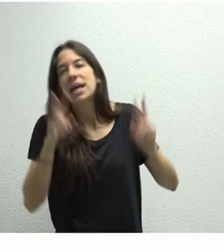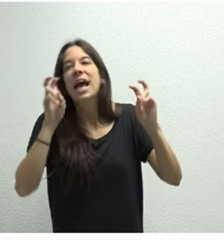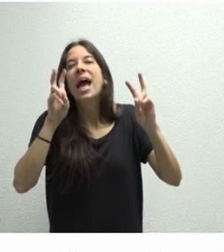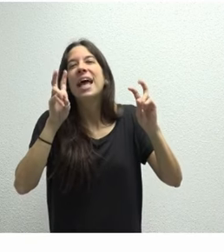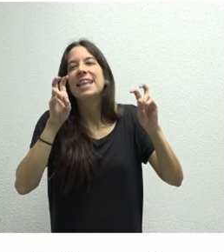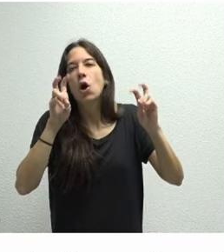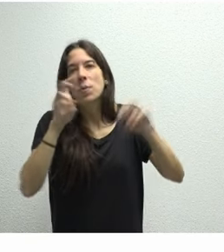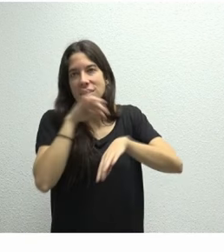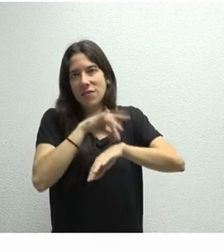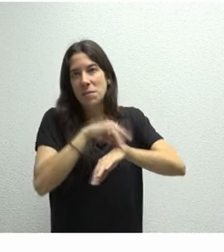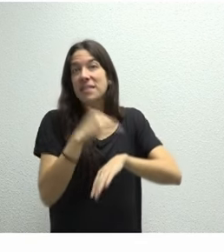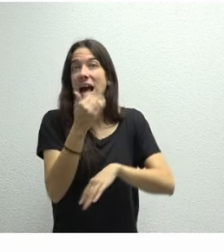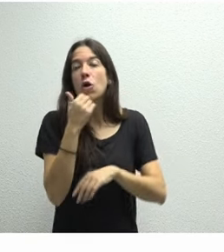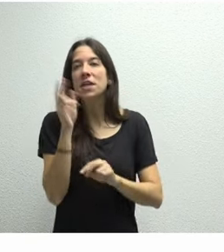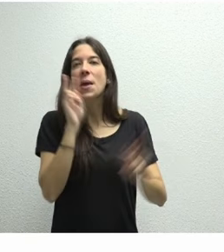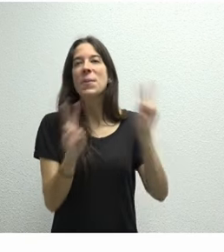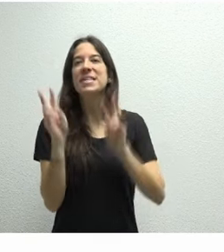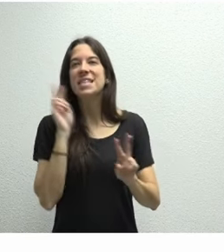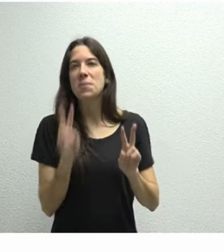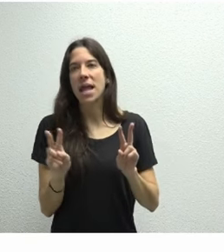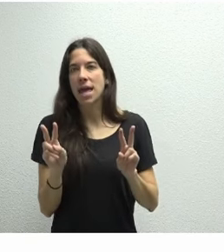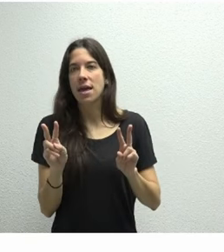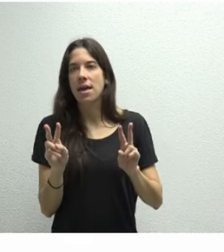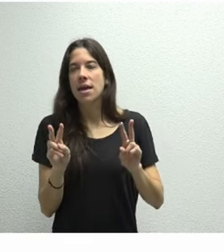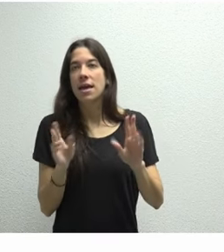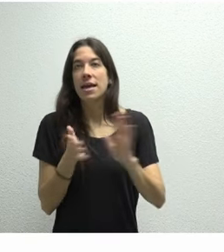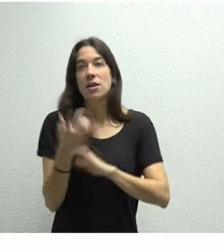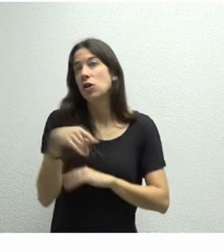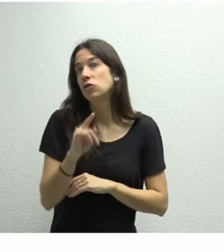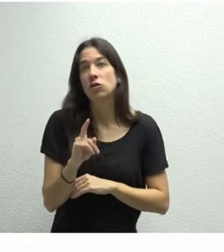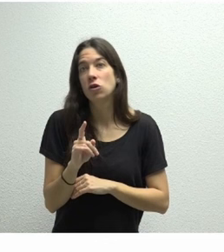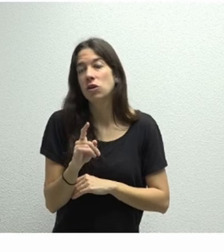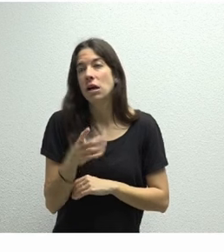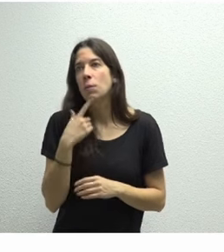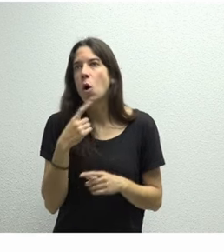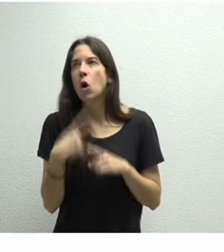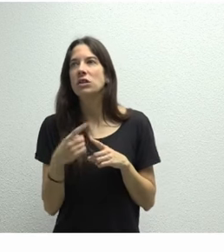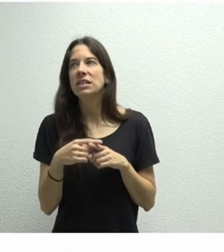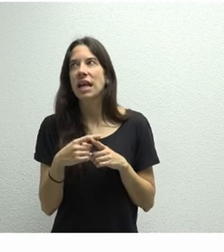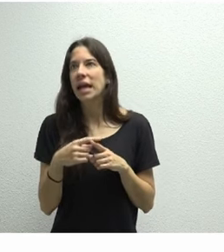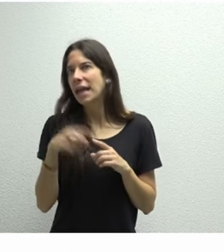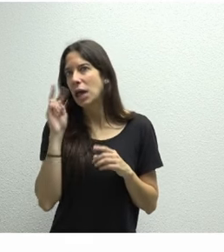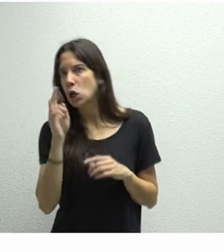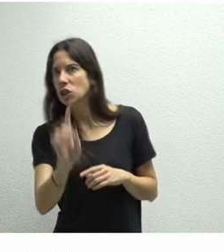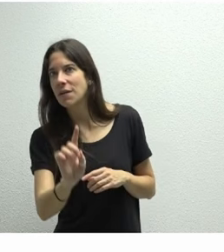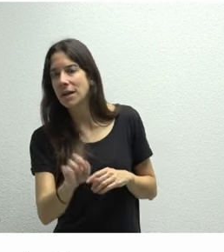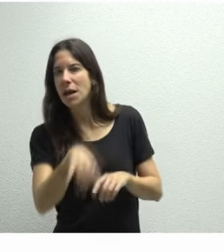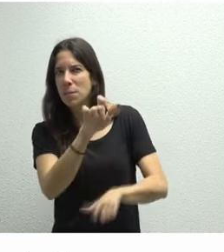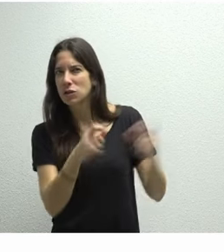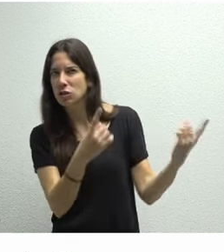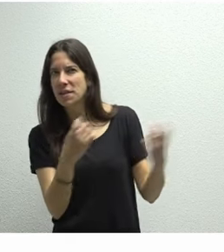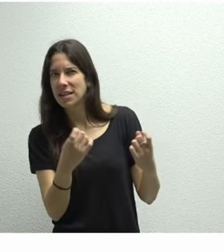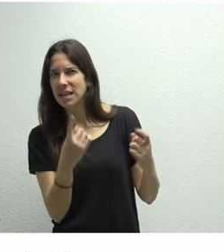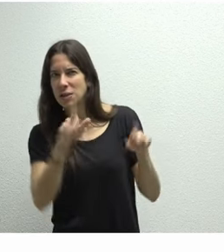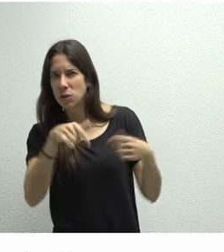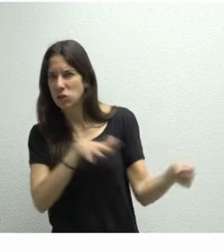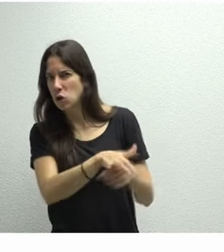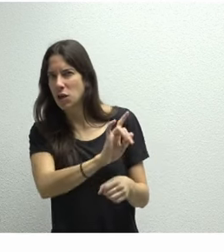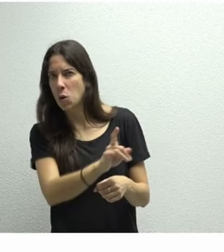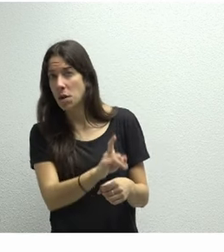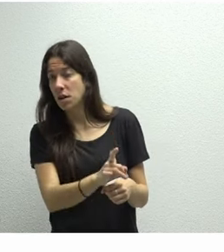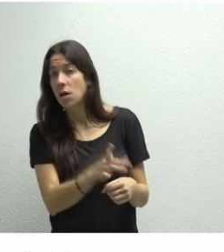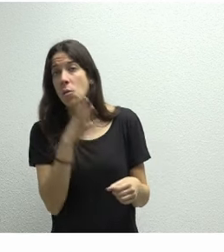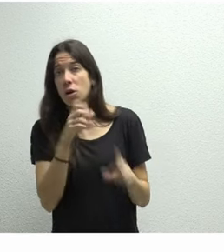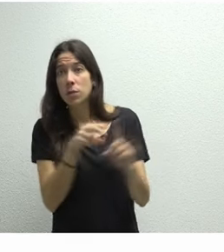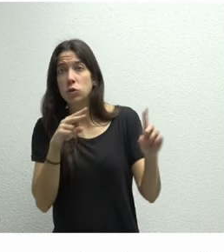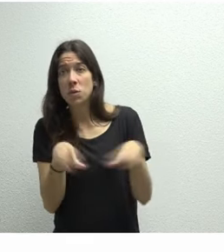algo que será visible y no no relegar demos a la invisibilidad a personas con necesidades que no van a estar cubiertas porque desde lo